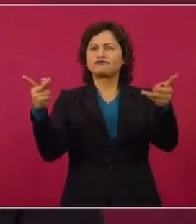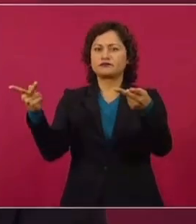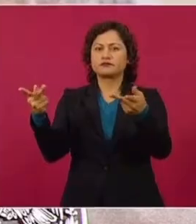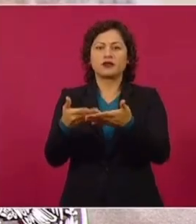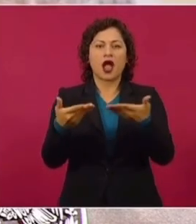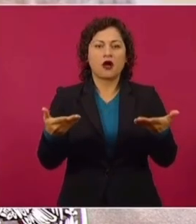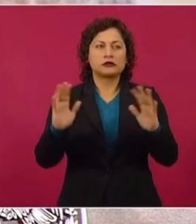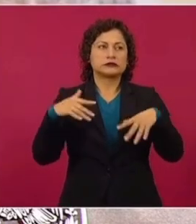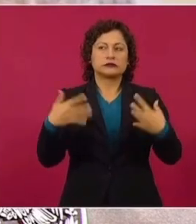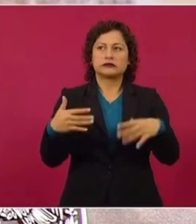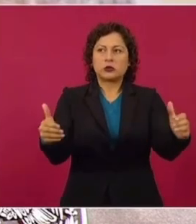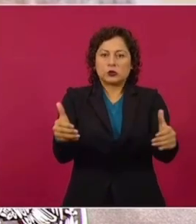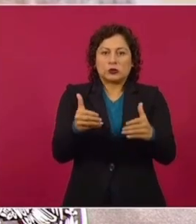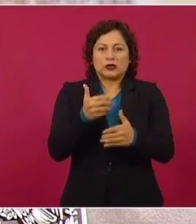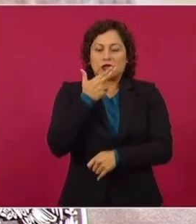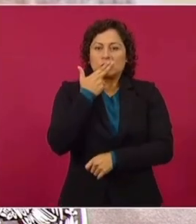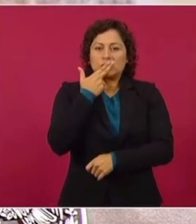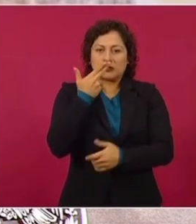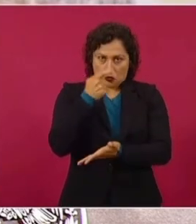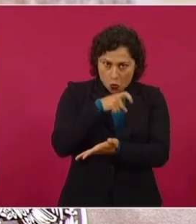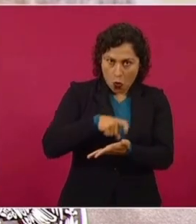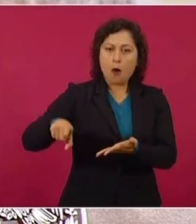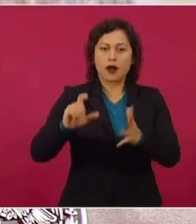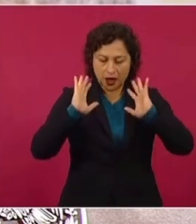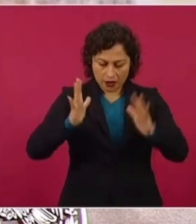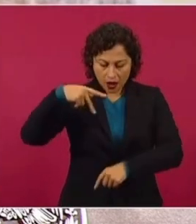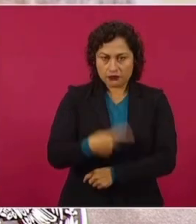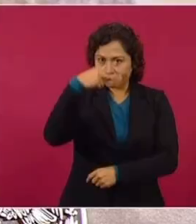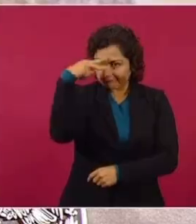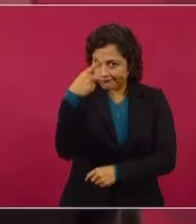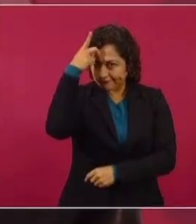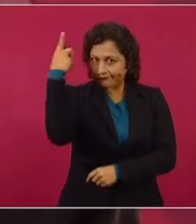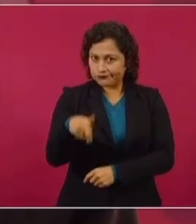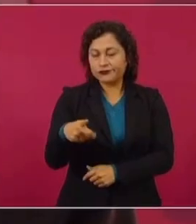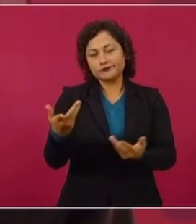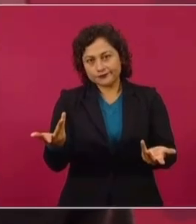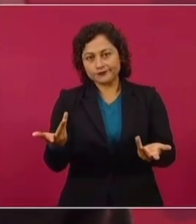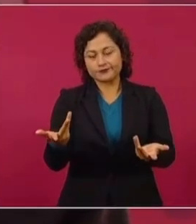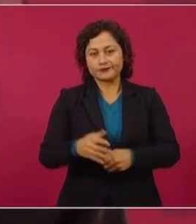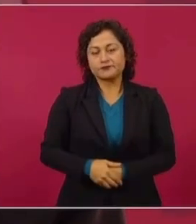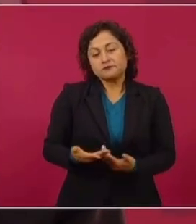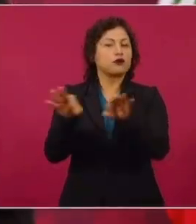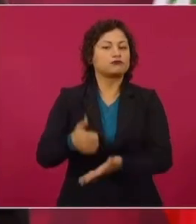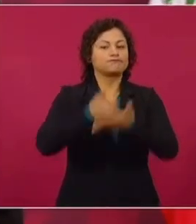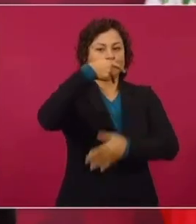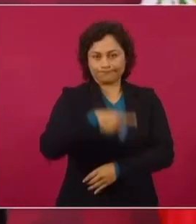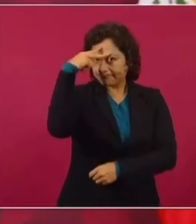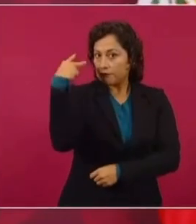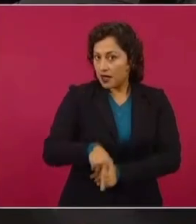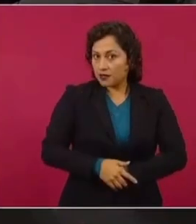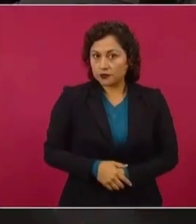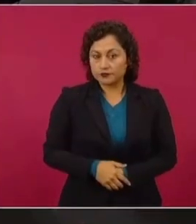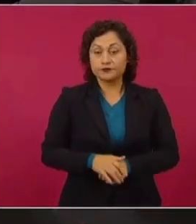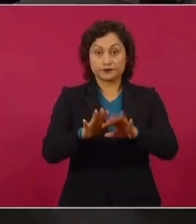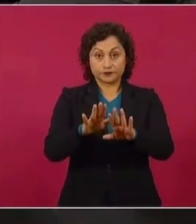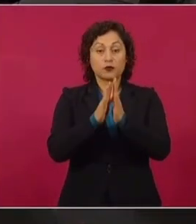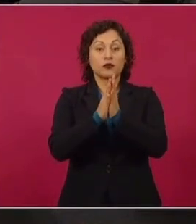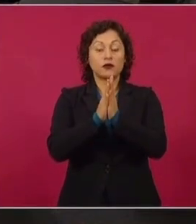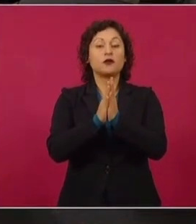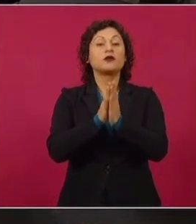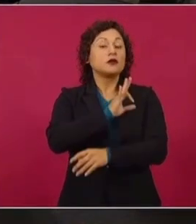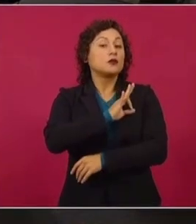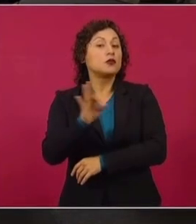aún de manera simbólica y sólo una empresas una refinería vamos a escuchar se les parece